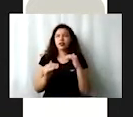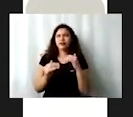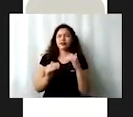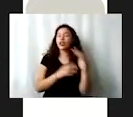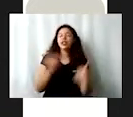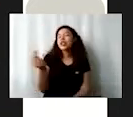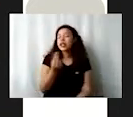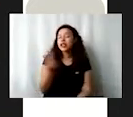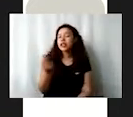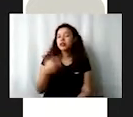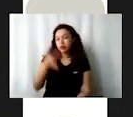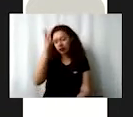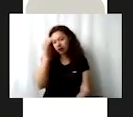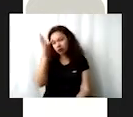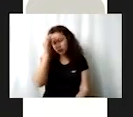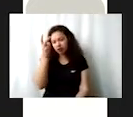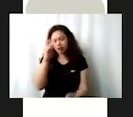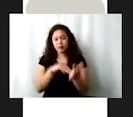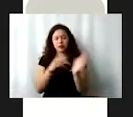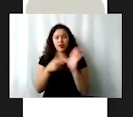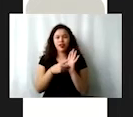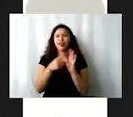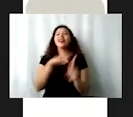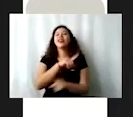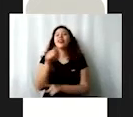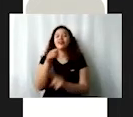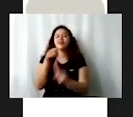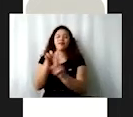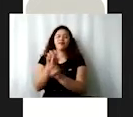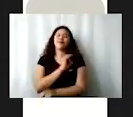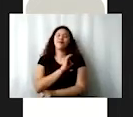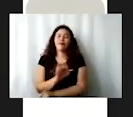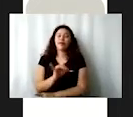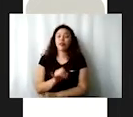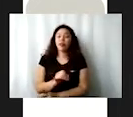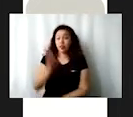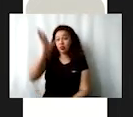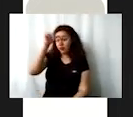Y aprendiendo bajo esta metodología lo vas a lograr. ¿Estamos? Ahora.